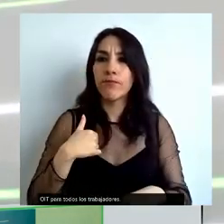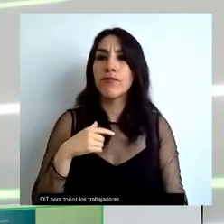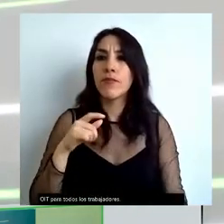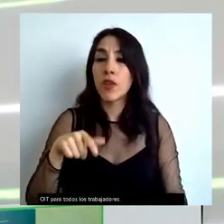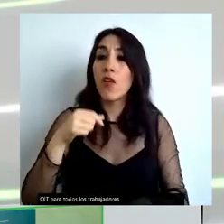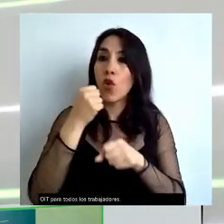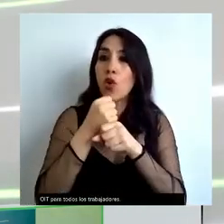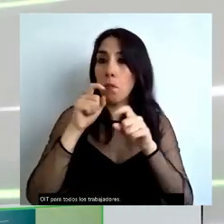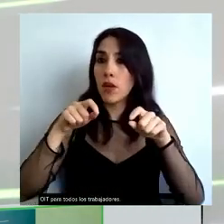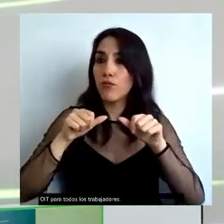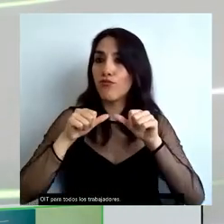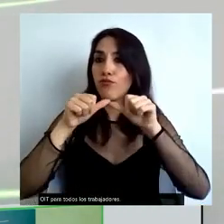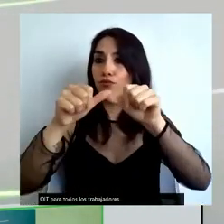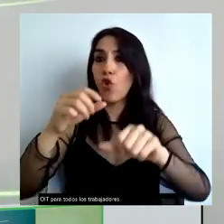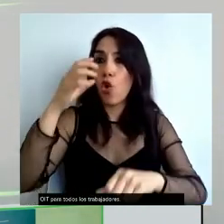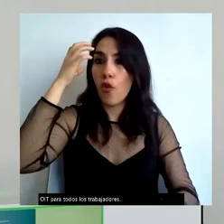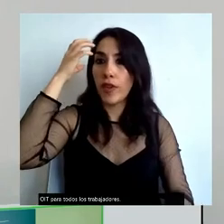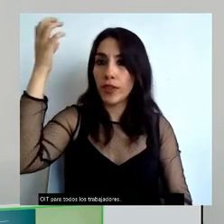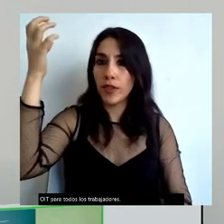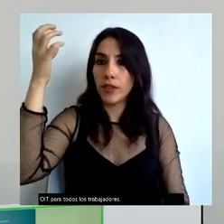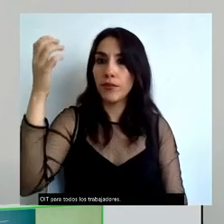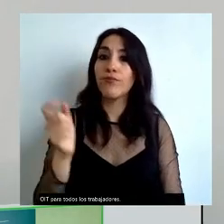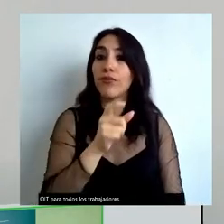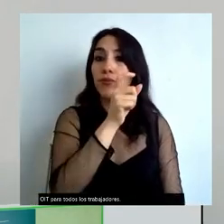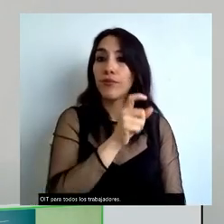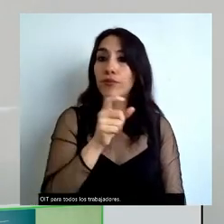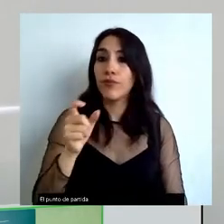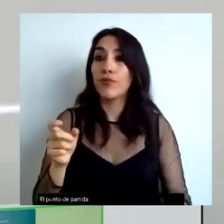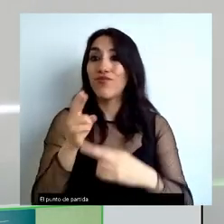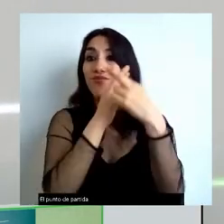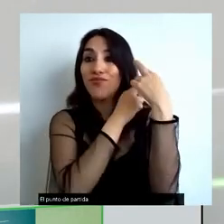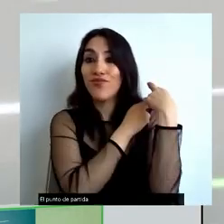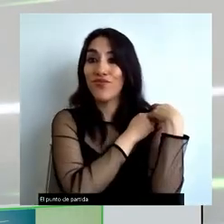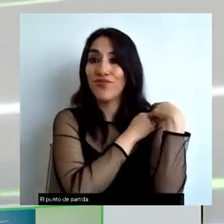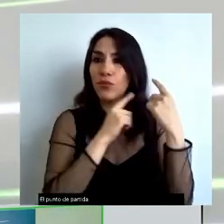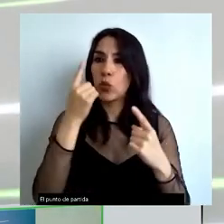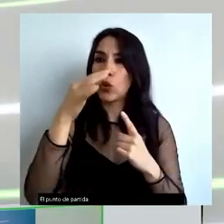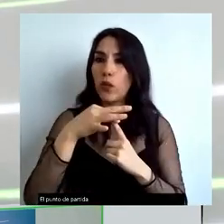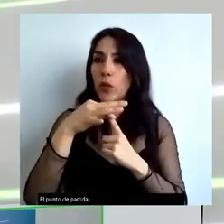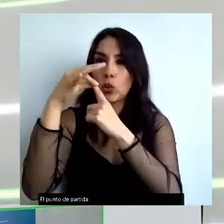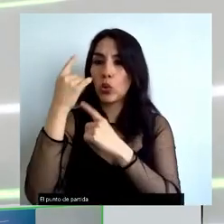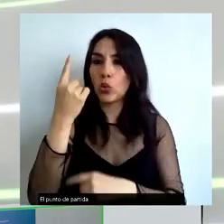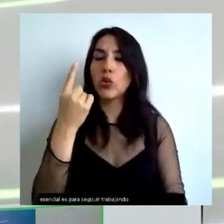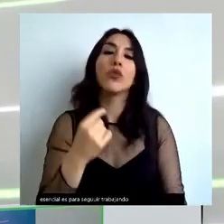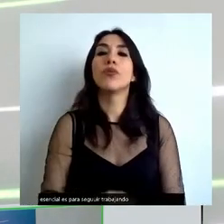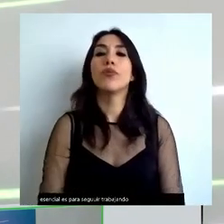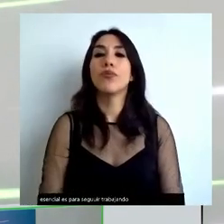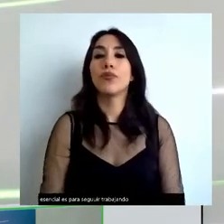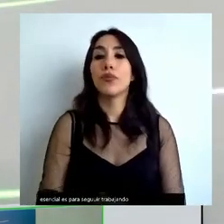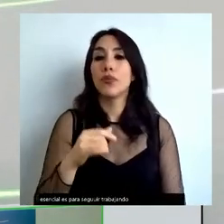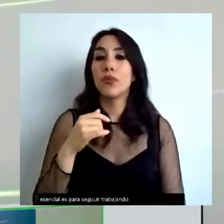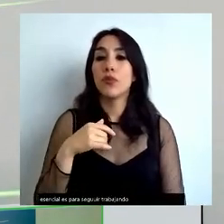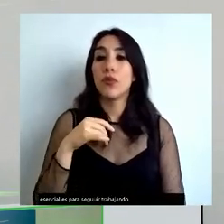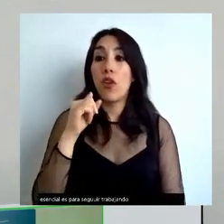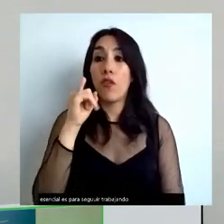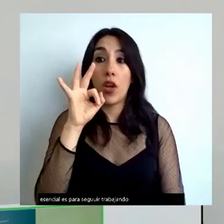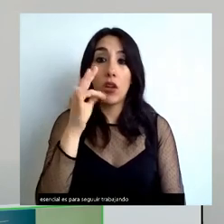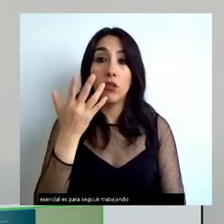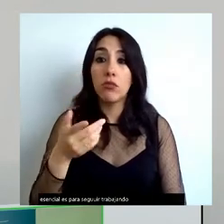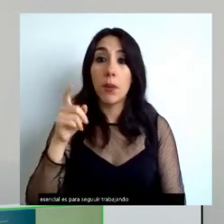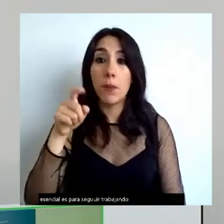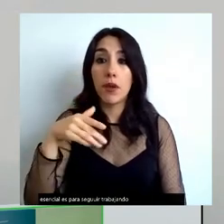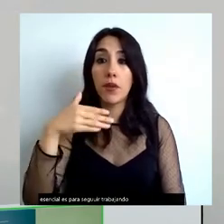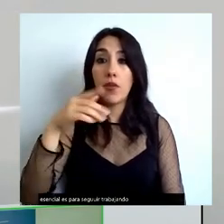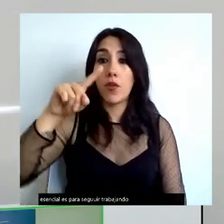los actores del mundo del trabajo. Y cuando decimos, de nuevo, derechos, principios y derechos fundamentales,